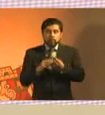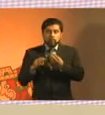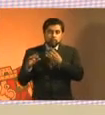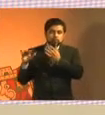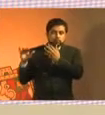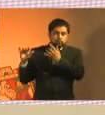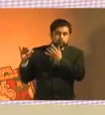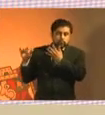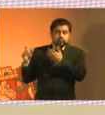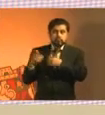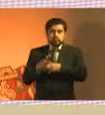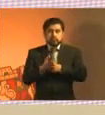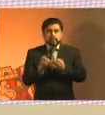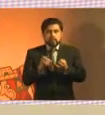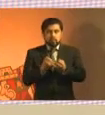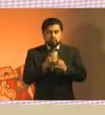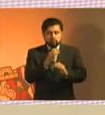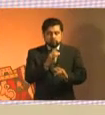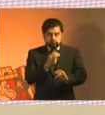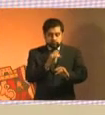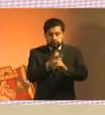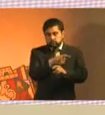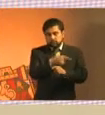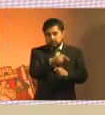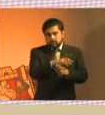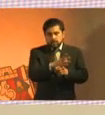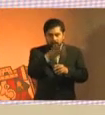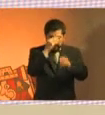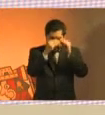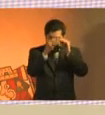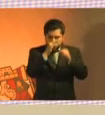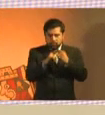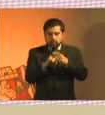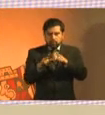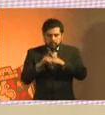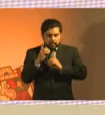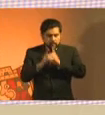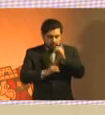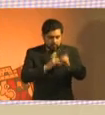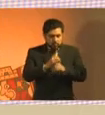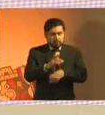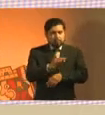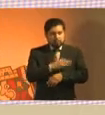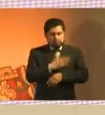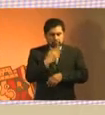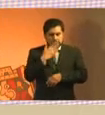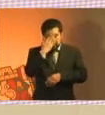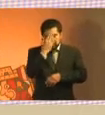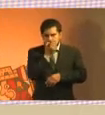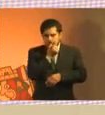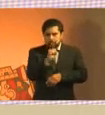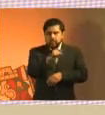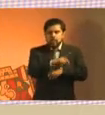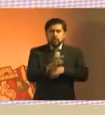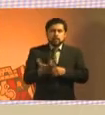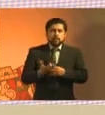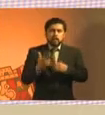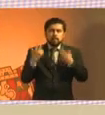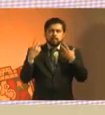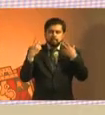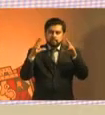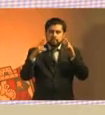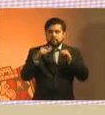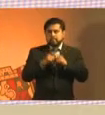tocaba bien el saxofón tenor era muy bueno para los deportes jugaba béisbol el béisbol era una novedad en